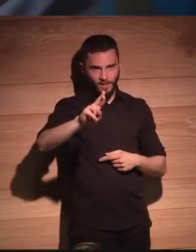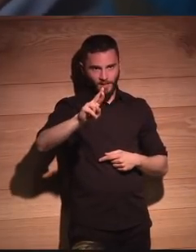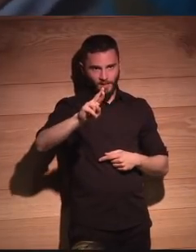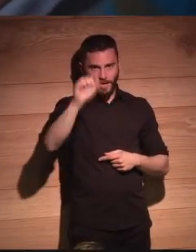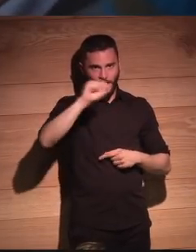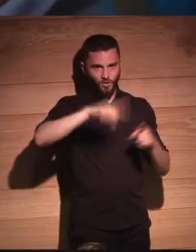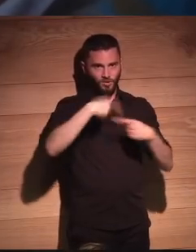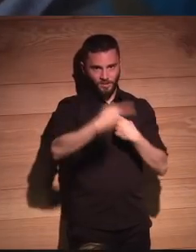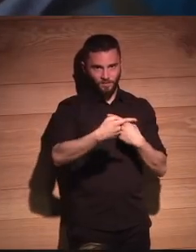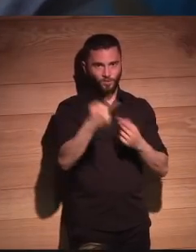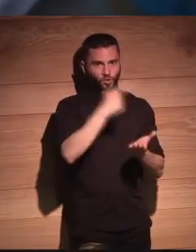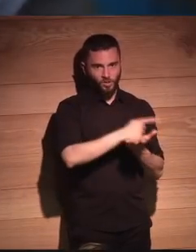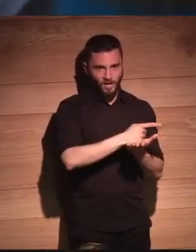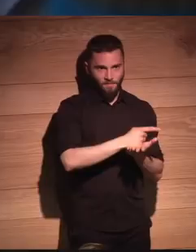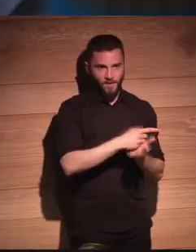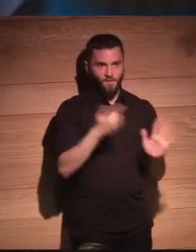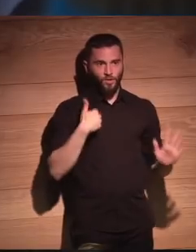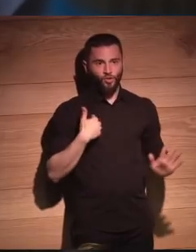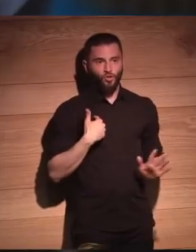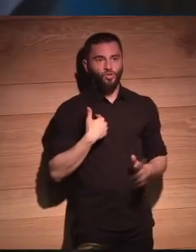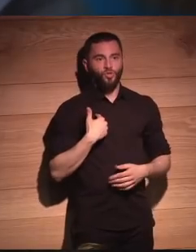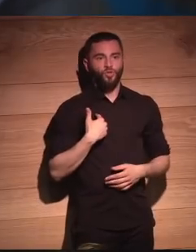más tarde. Pero yo cuando